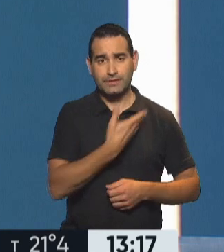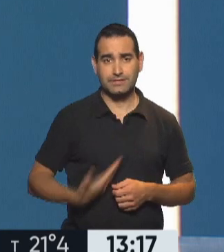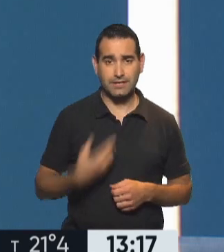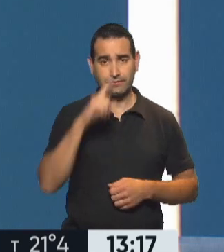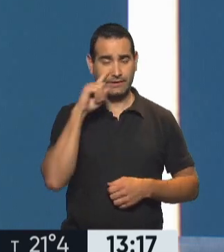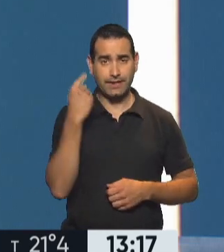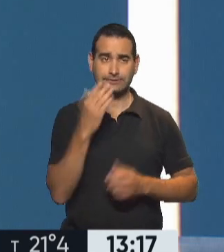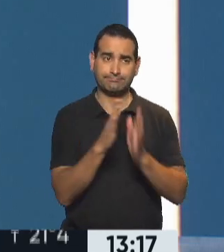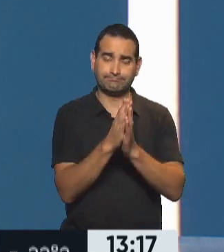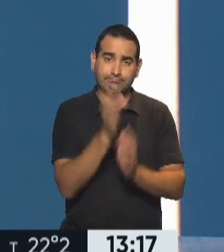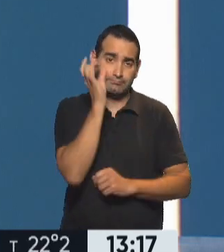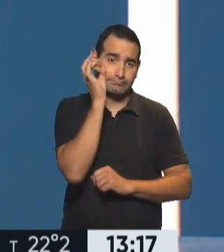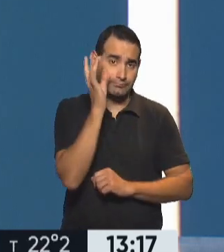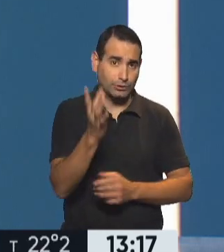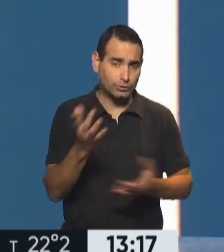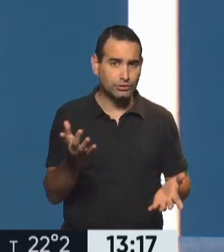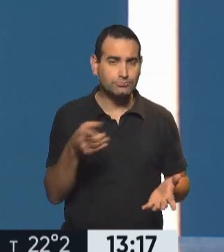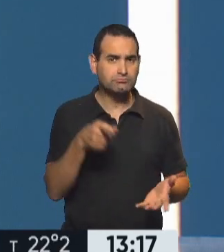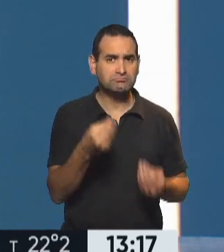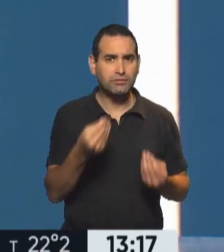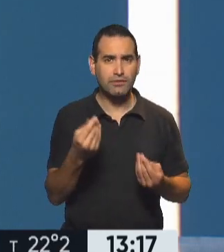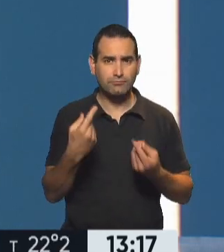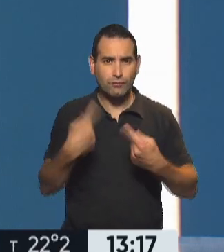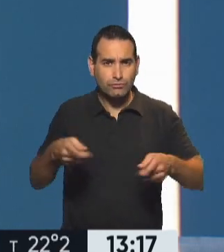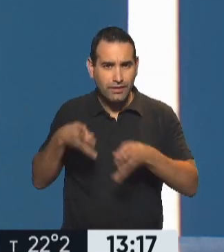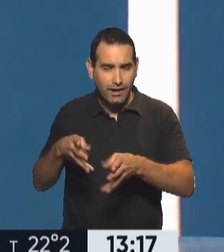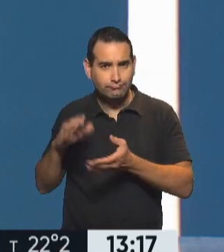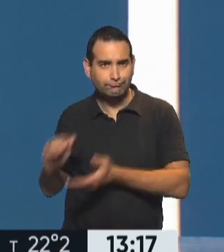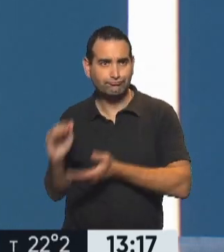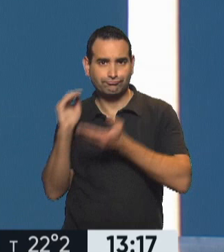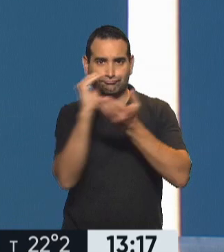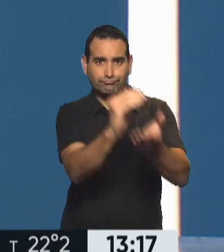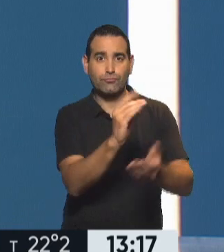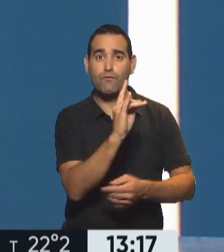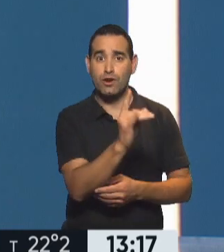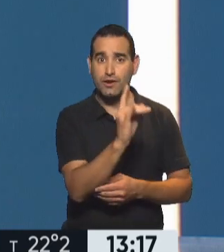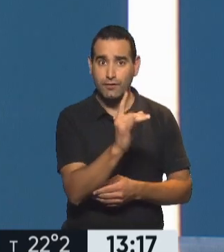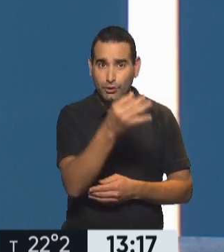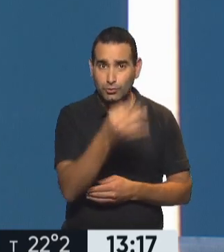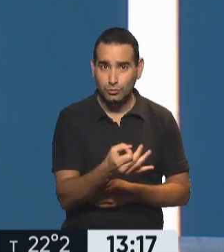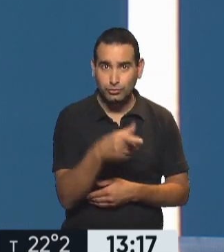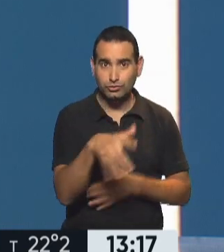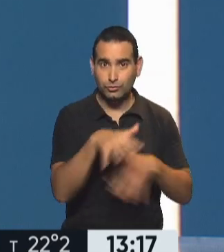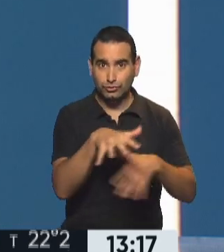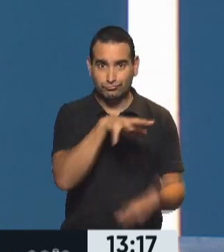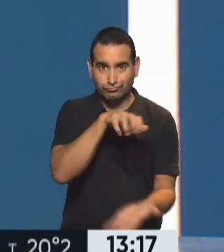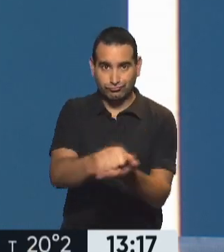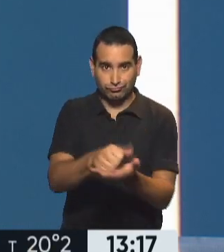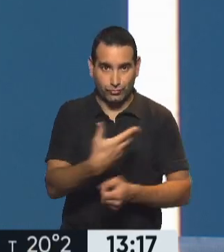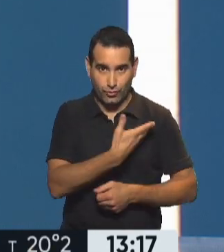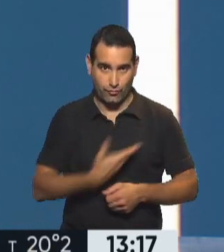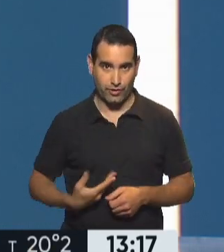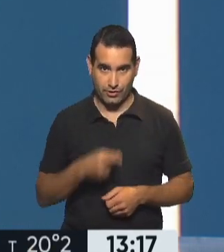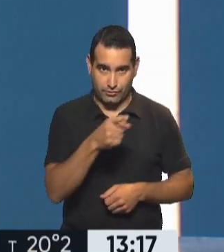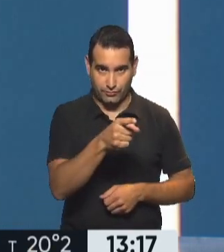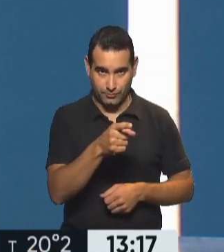presidente Alberto Fernández sobre este envío de armamento a Bolivia cuando se desarrollaba el golpe en